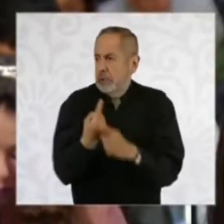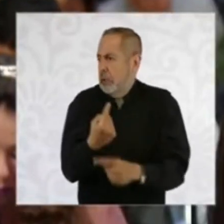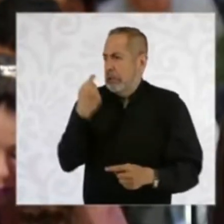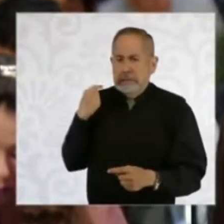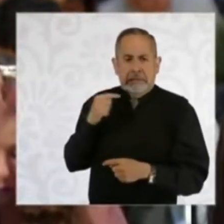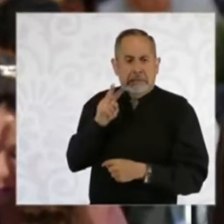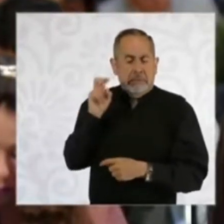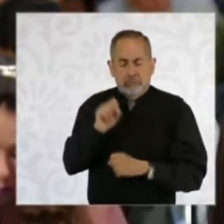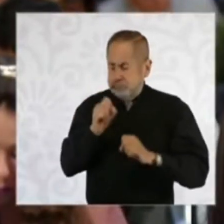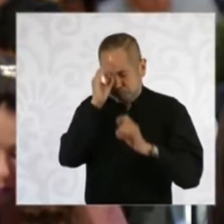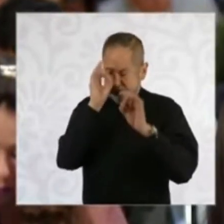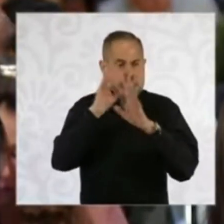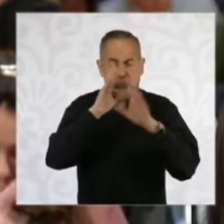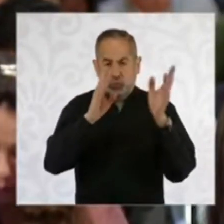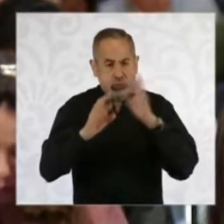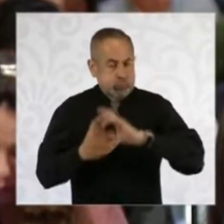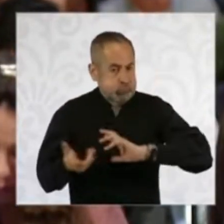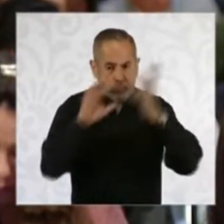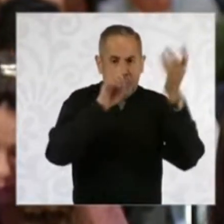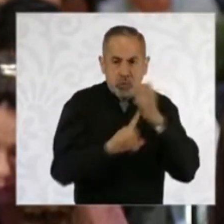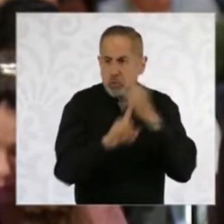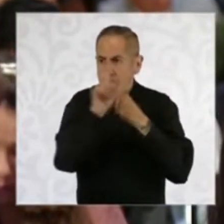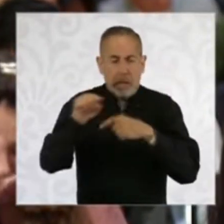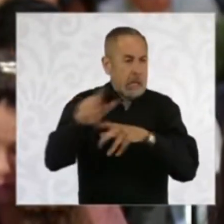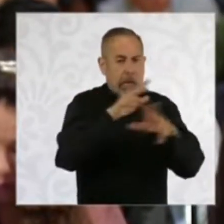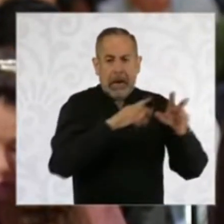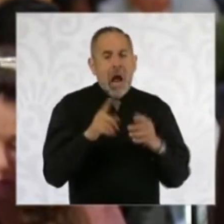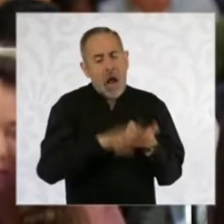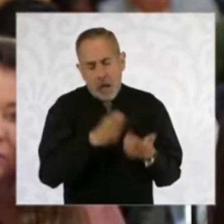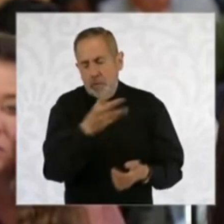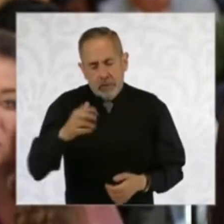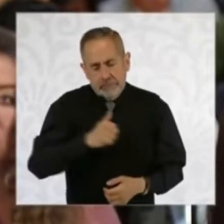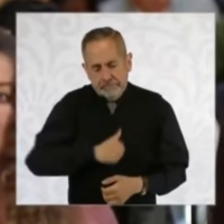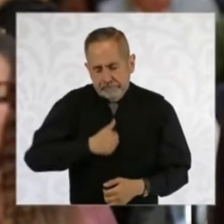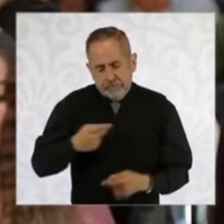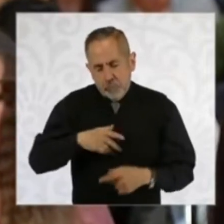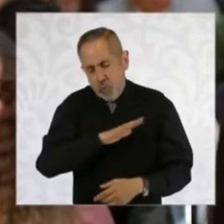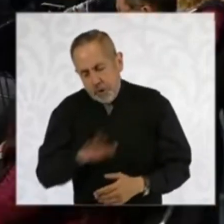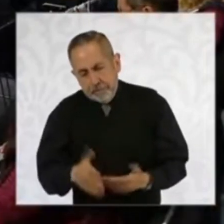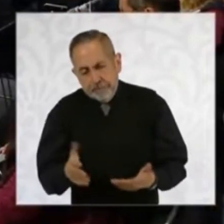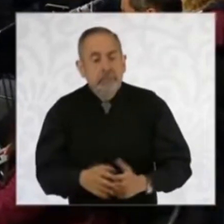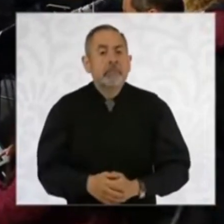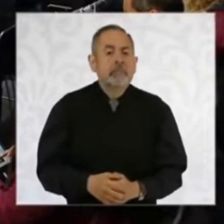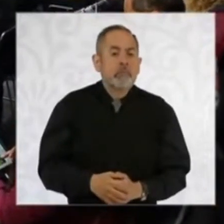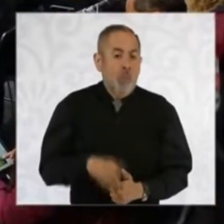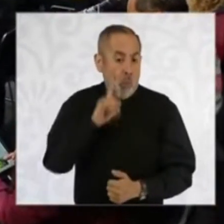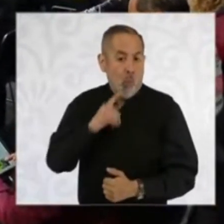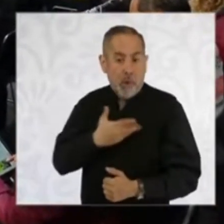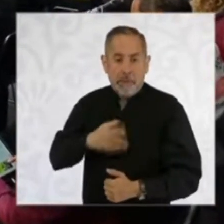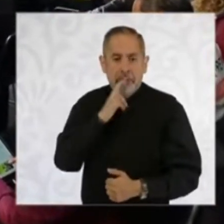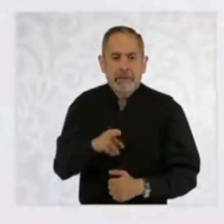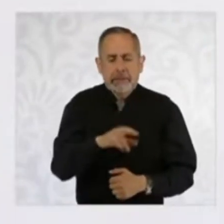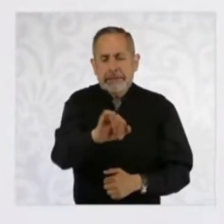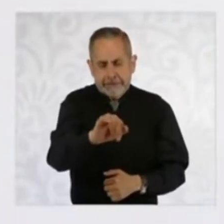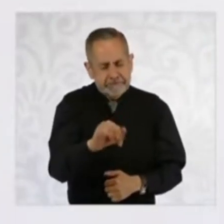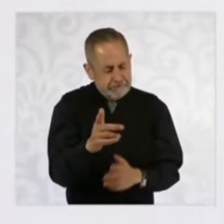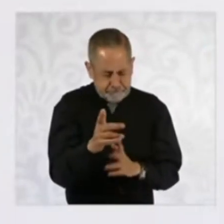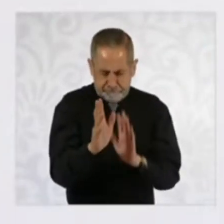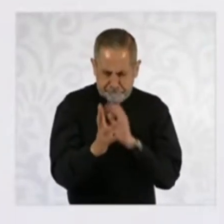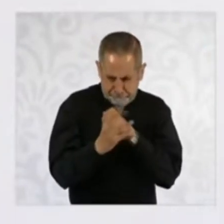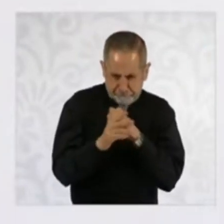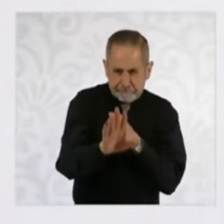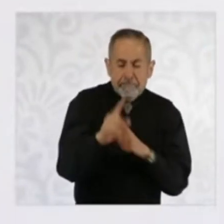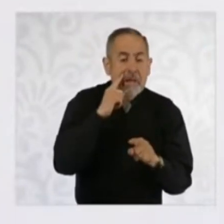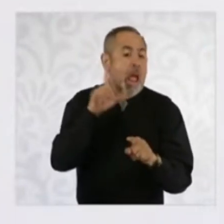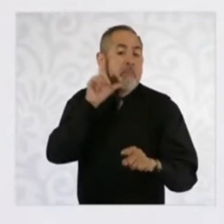fin de semana que detonó pues varios incidentes que dejaron vidas, lamentablemente? Sí, si me permites, el día de mañana viene